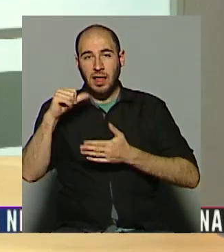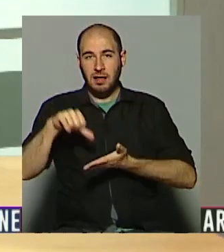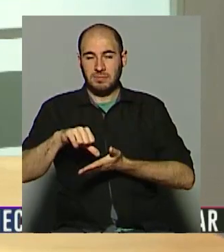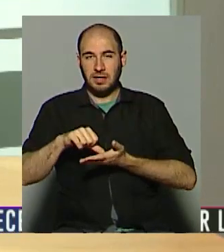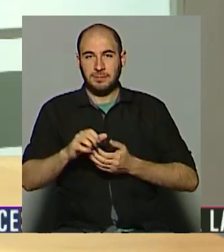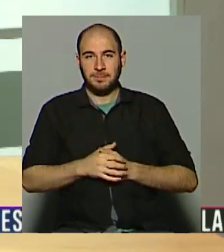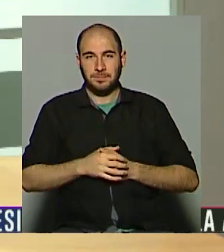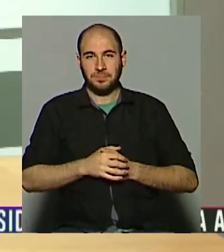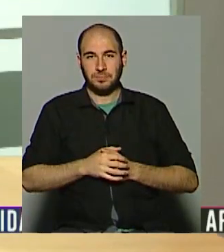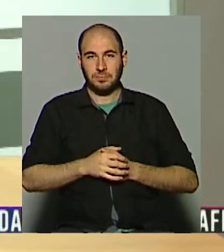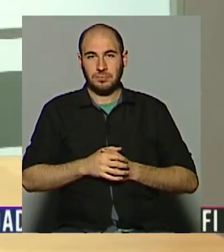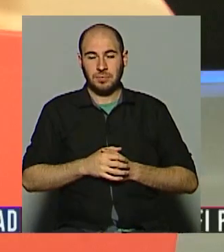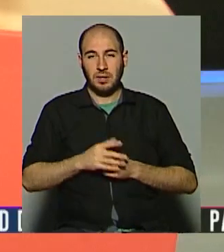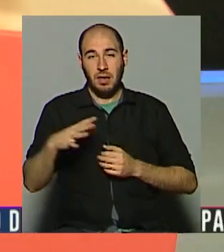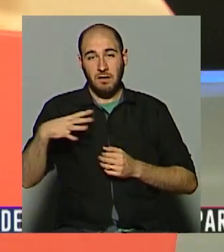Capital.